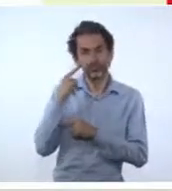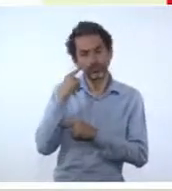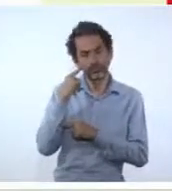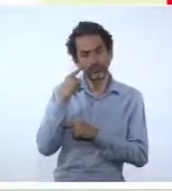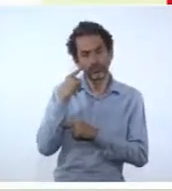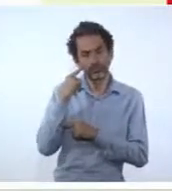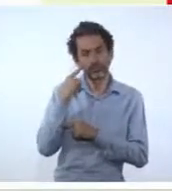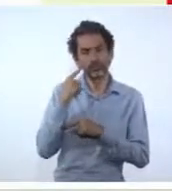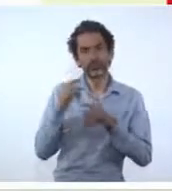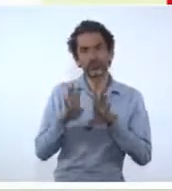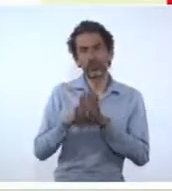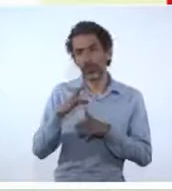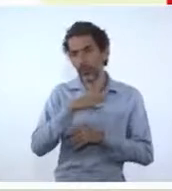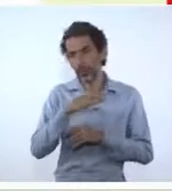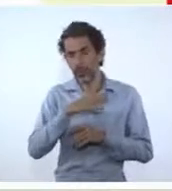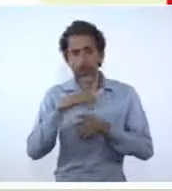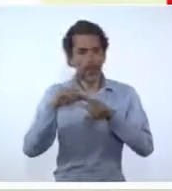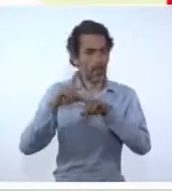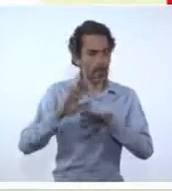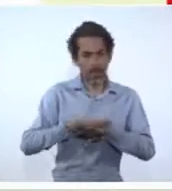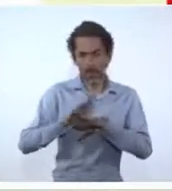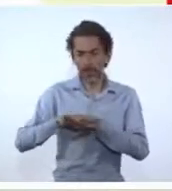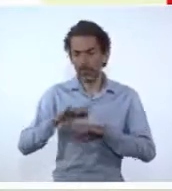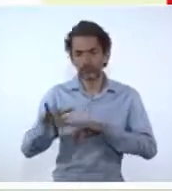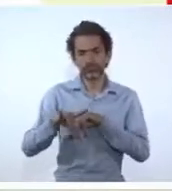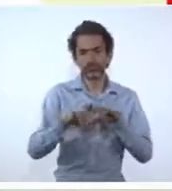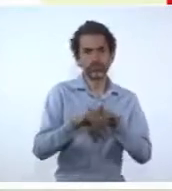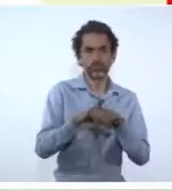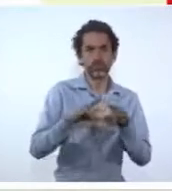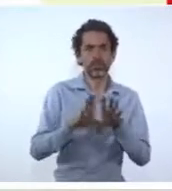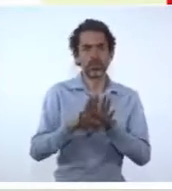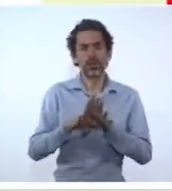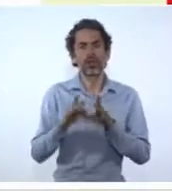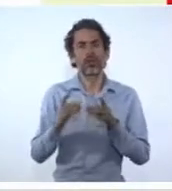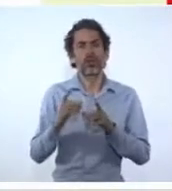comunicación, que hay pues mayor tránsito vehicular, aun cuando en el